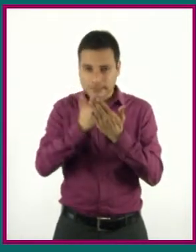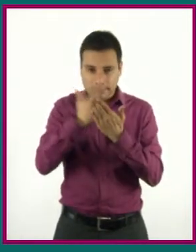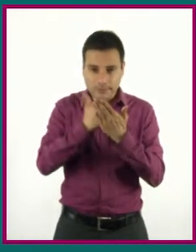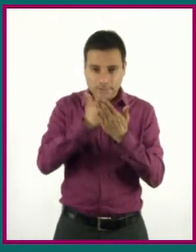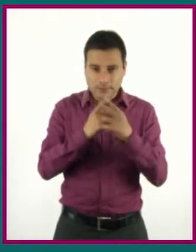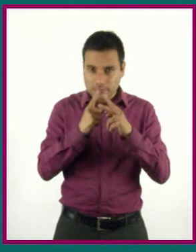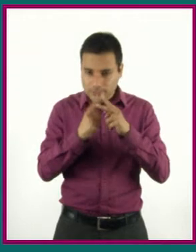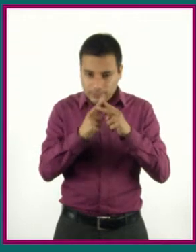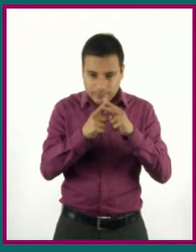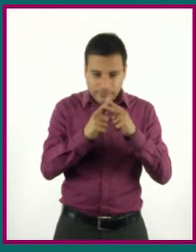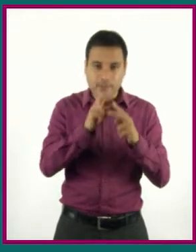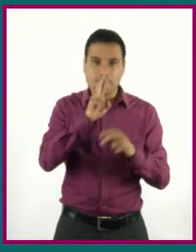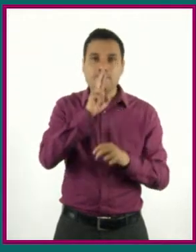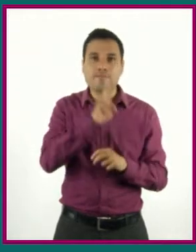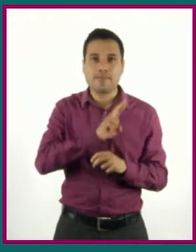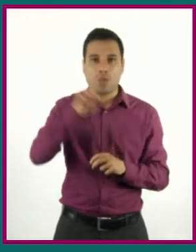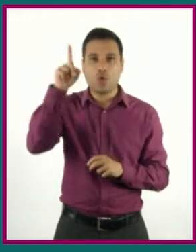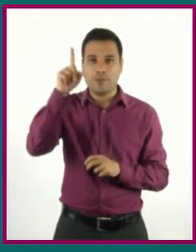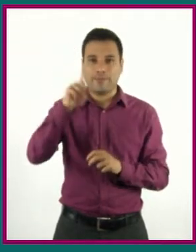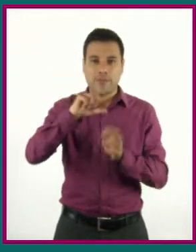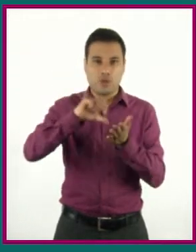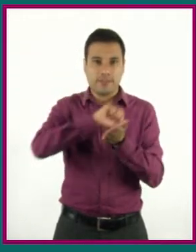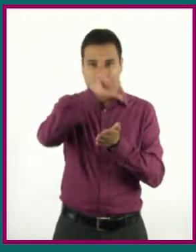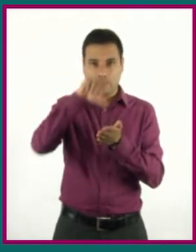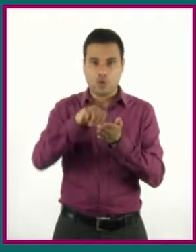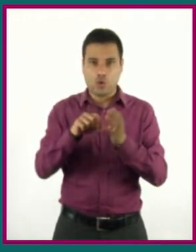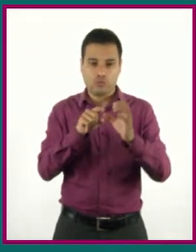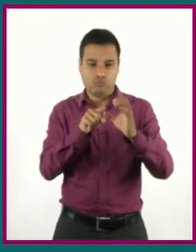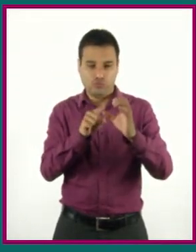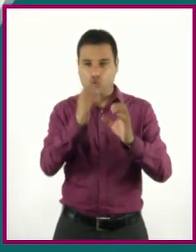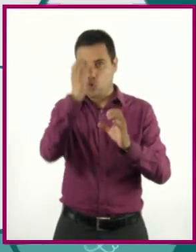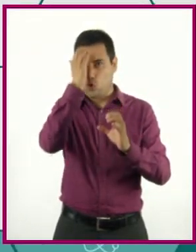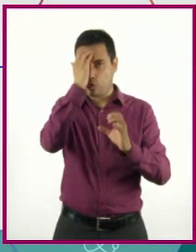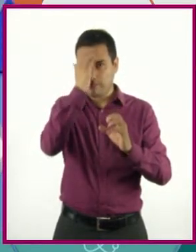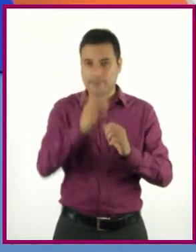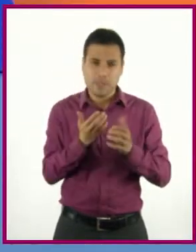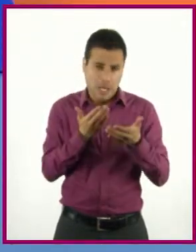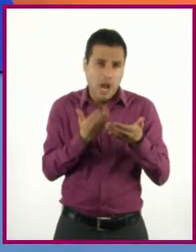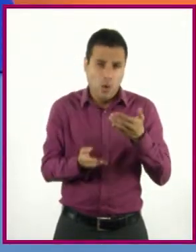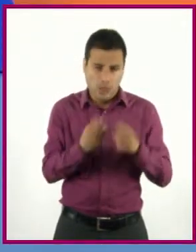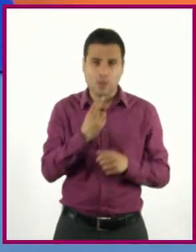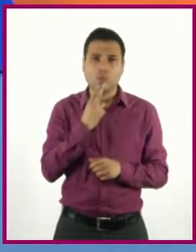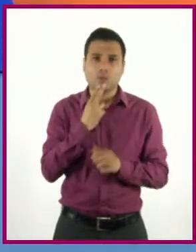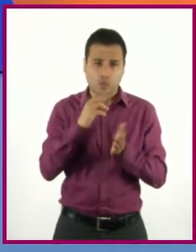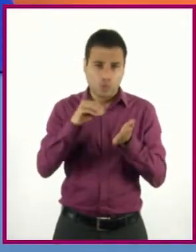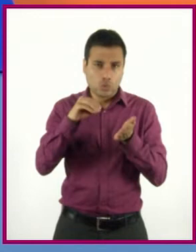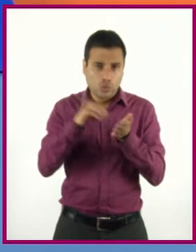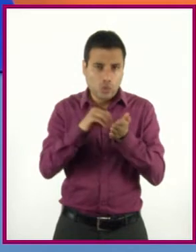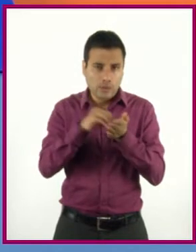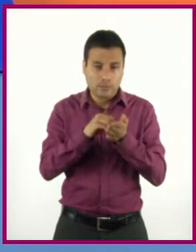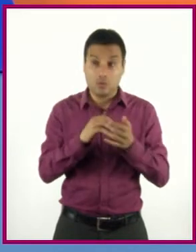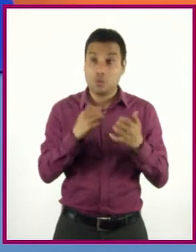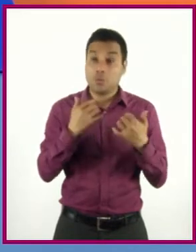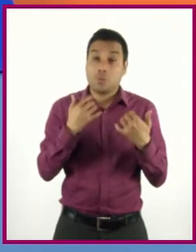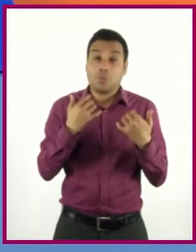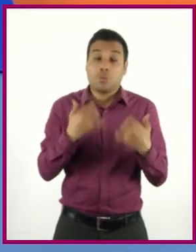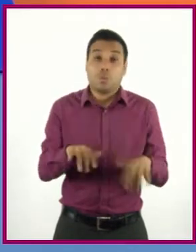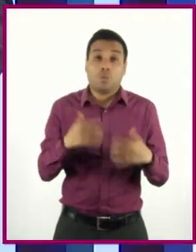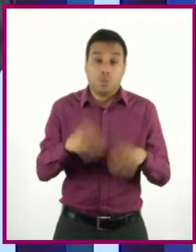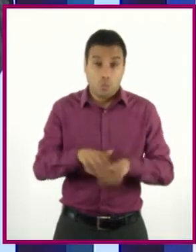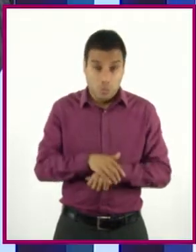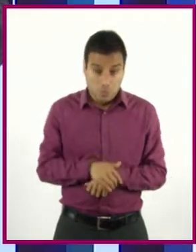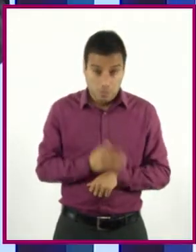la estructura nuclear y son una referencia universal al día de hoy. ¡Qué gran aporte del doctor